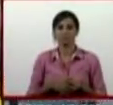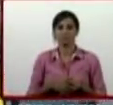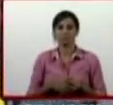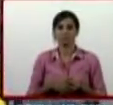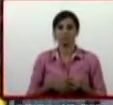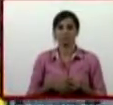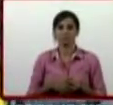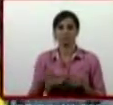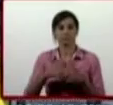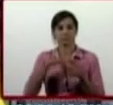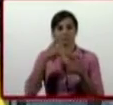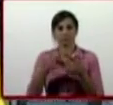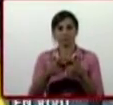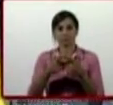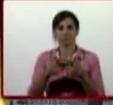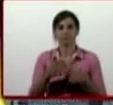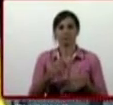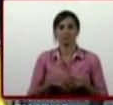Así que,